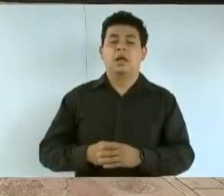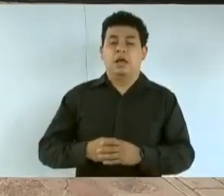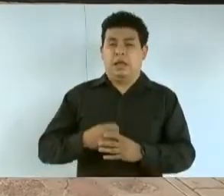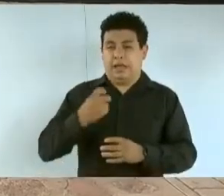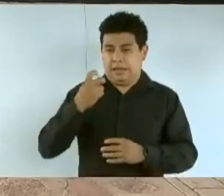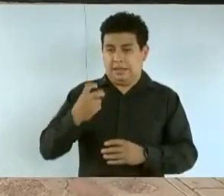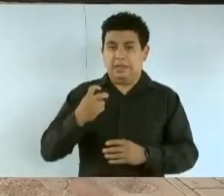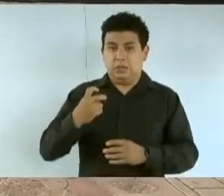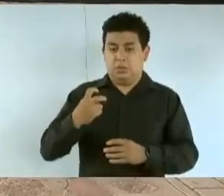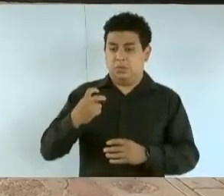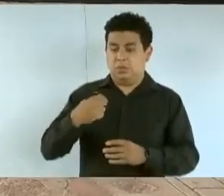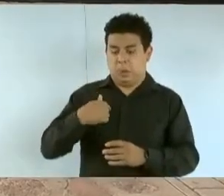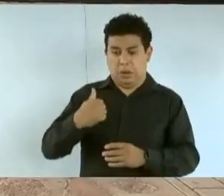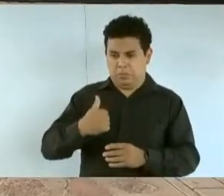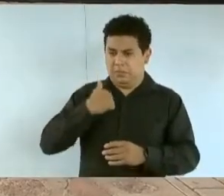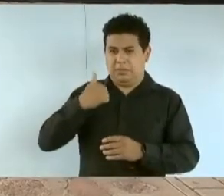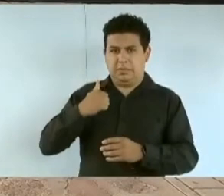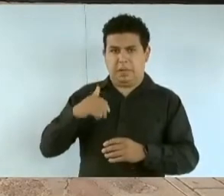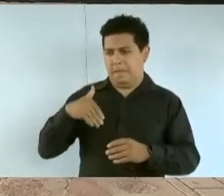De que la organización